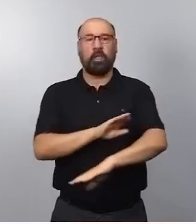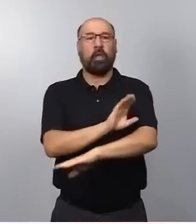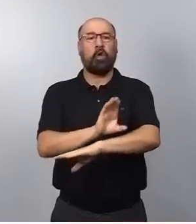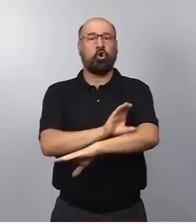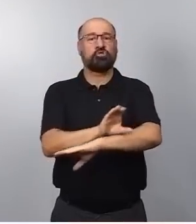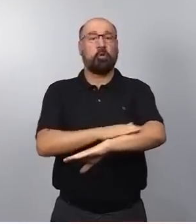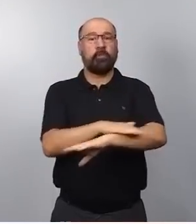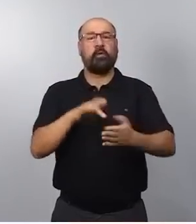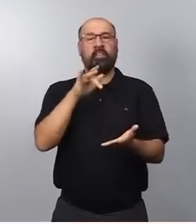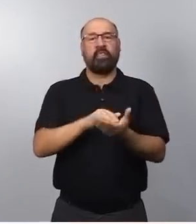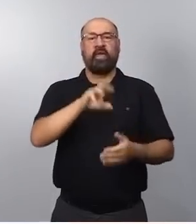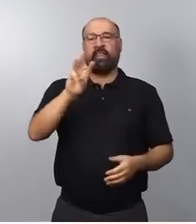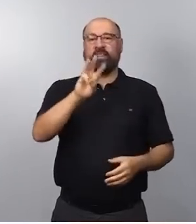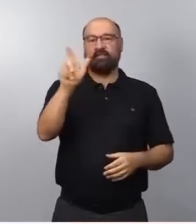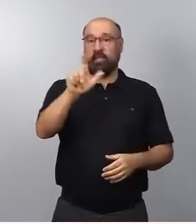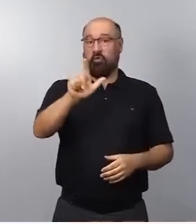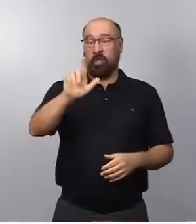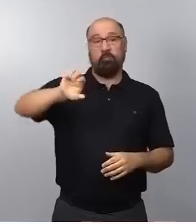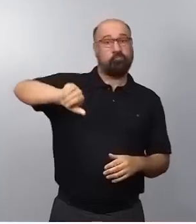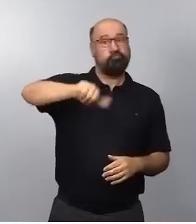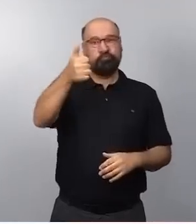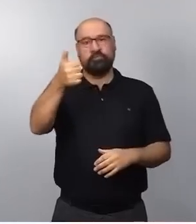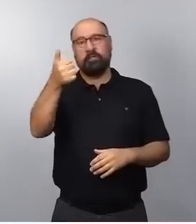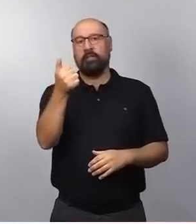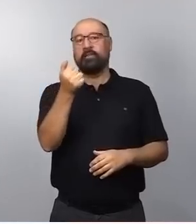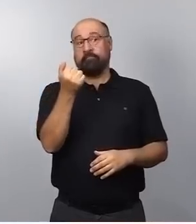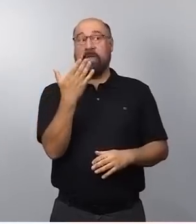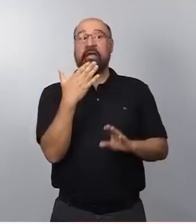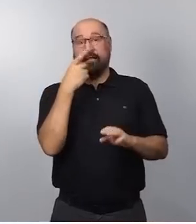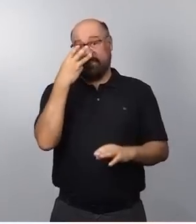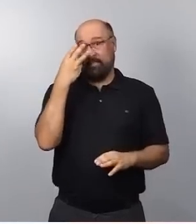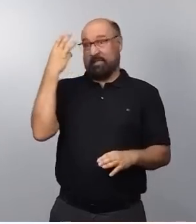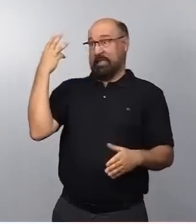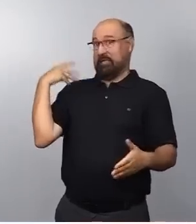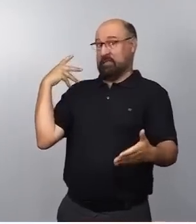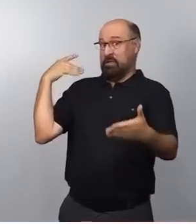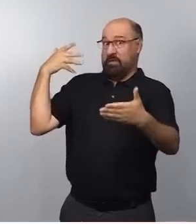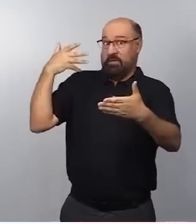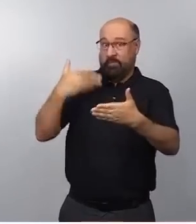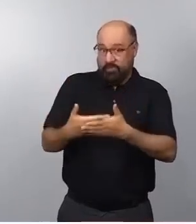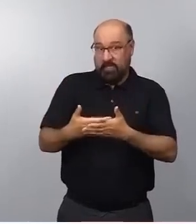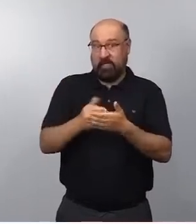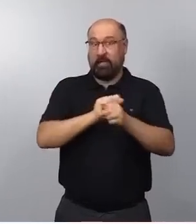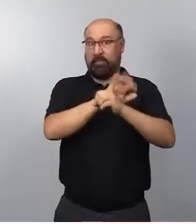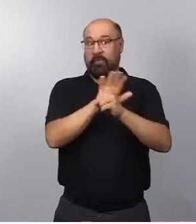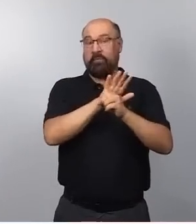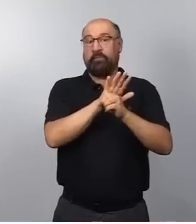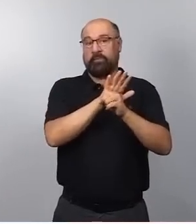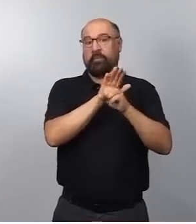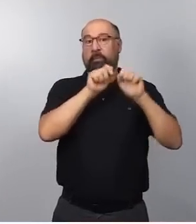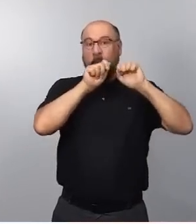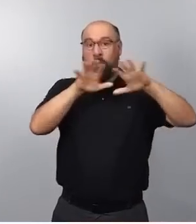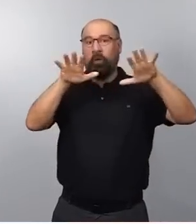Ministros del día 3 de julio, pues hemos acordado, 3 años después del comienzo de la pandemia, pues el fin de la crisis